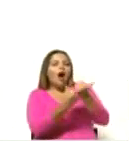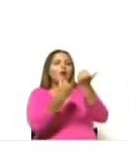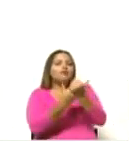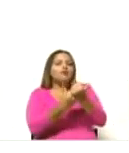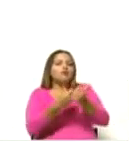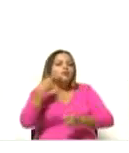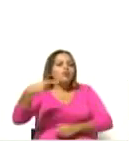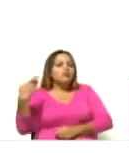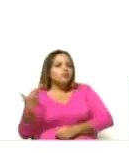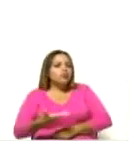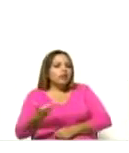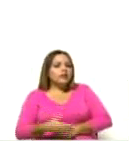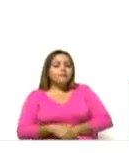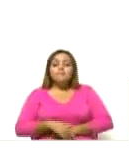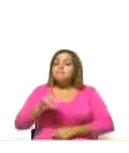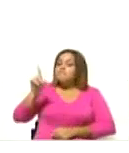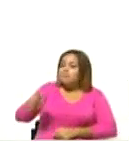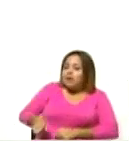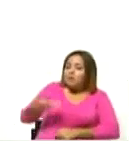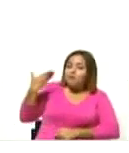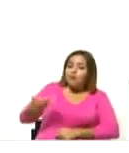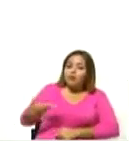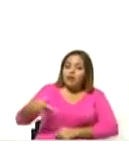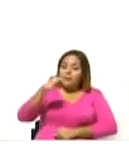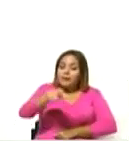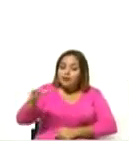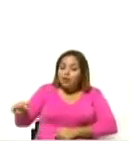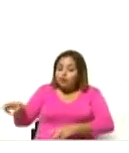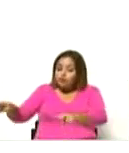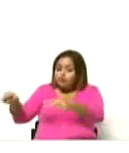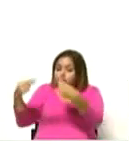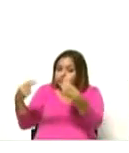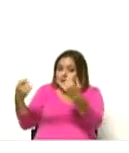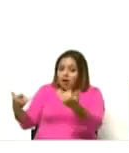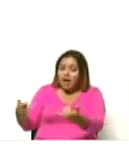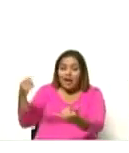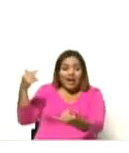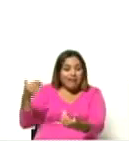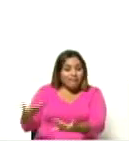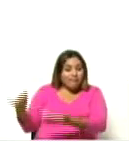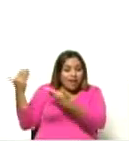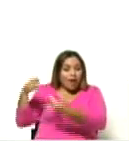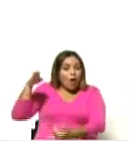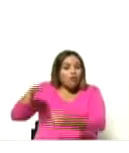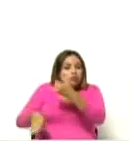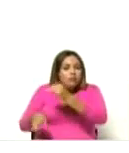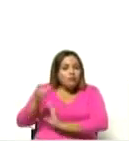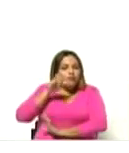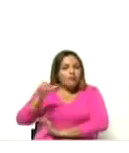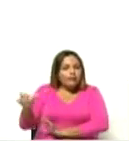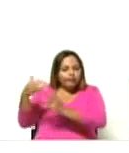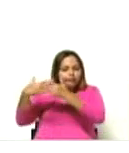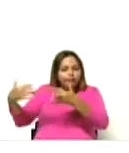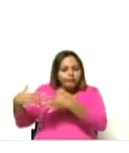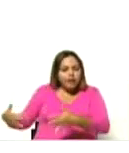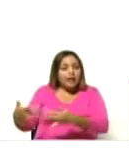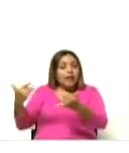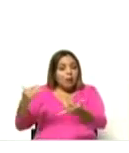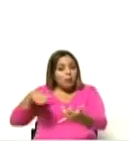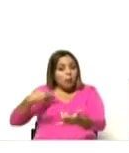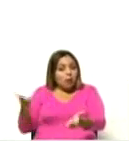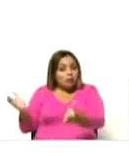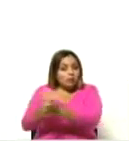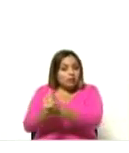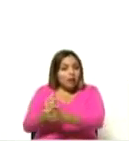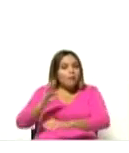importantes. Es importante también aclararle a la audiencia que nos está escuchando ahorita que este es el último informe Monitor País de Interlaces que está disponible,